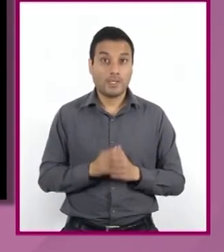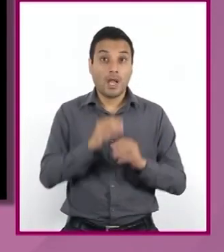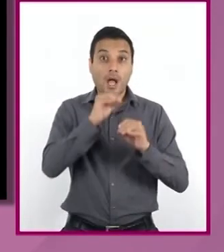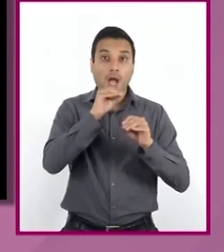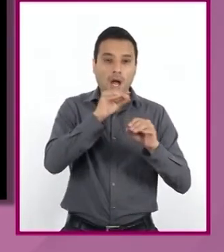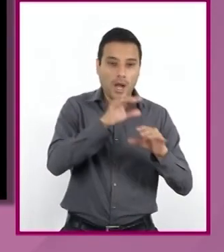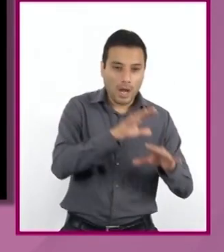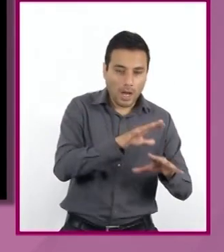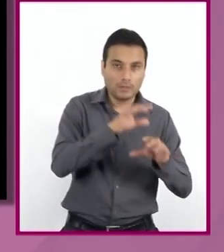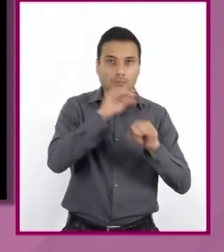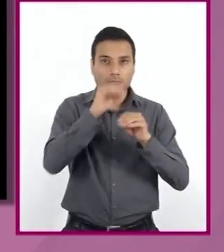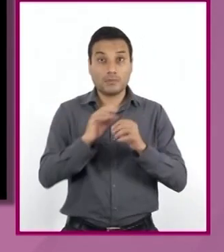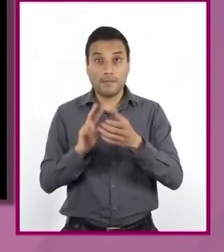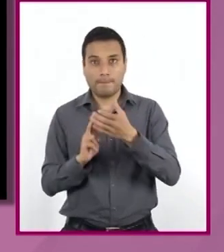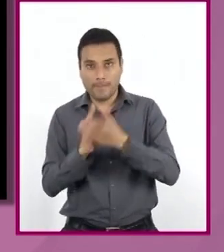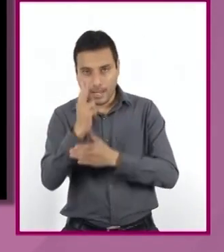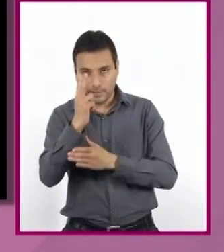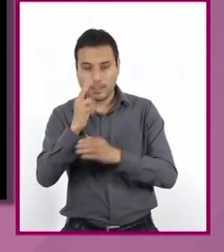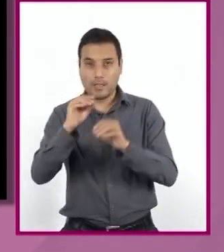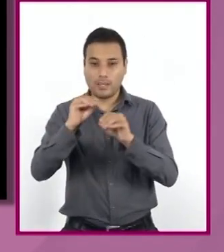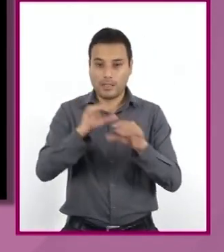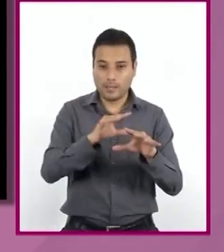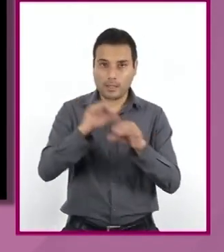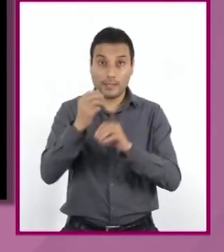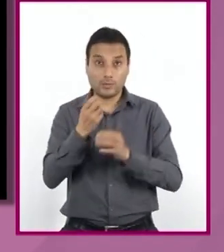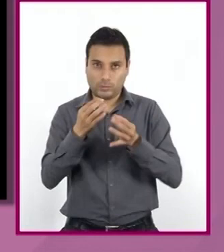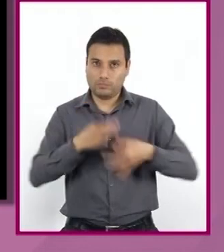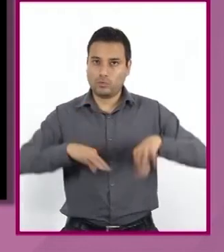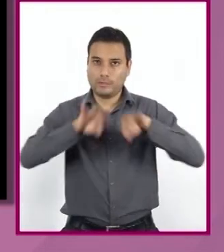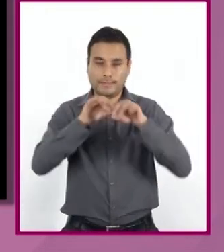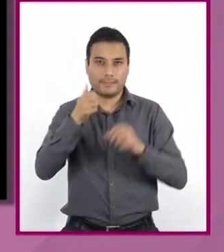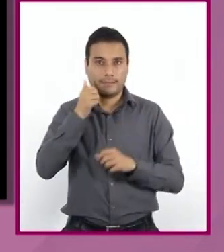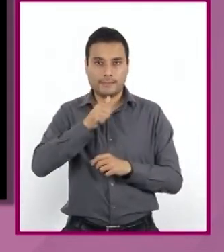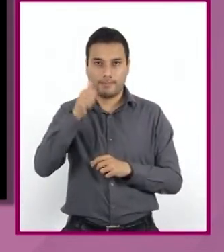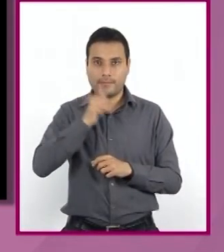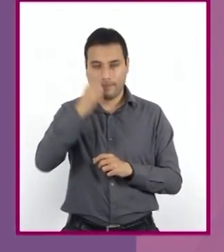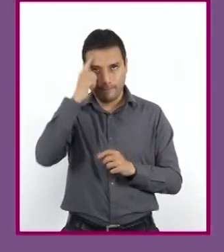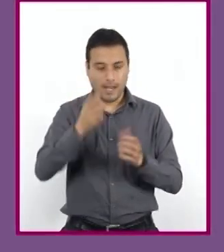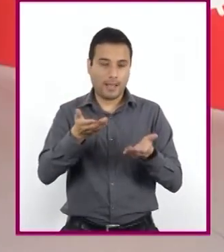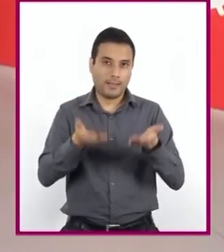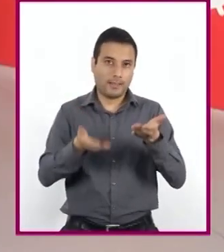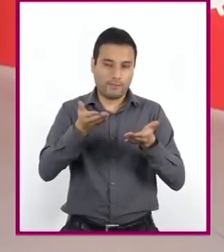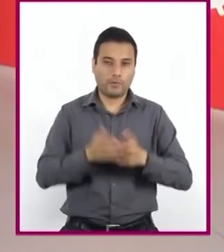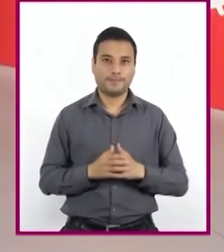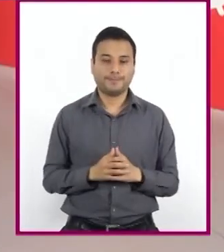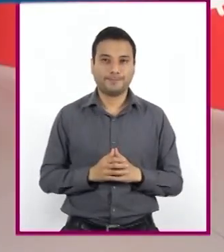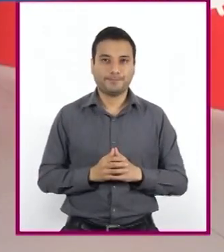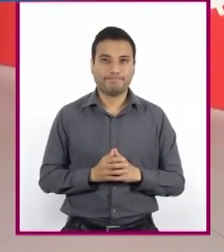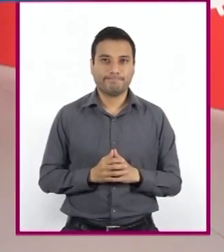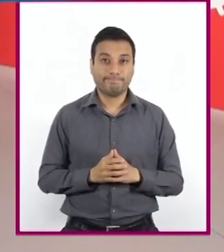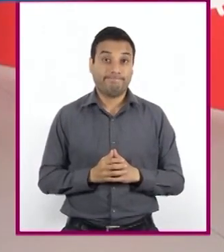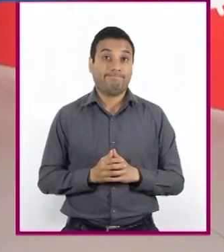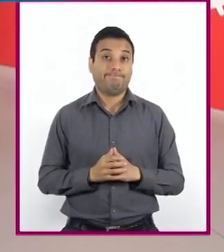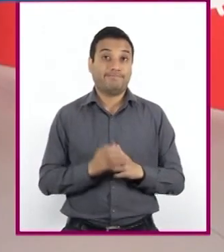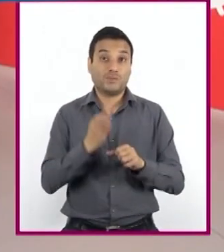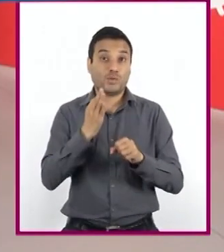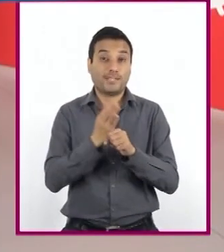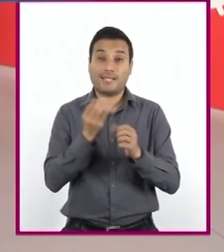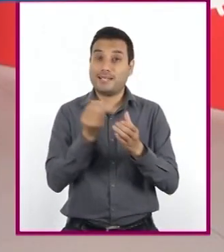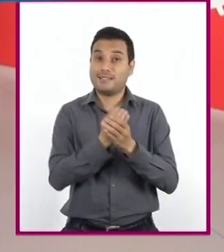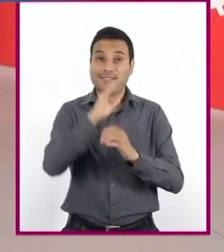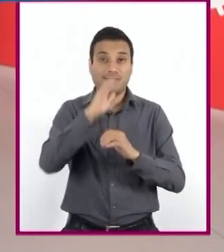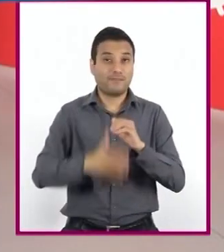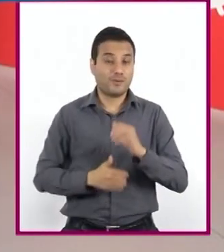muy importante en el ciclo del carbono y ambas guardan equilibrio entre sí. Ha llegado el momento de